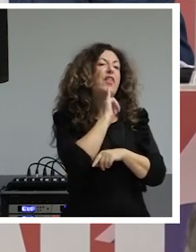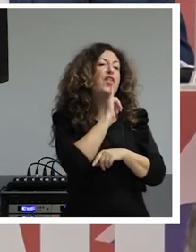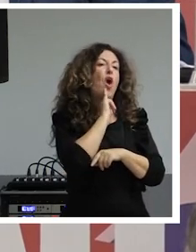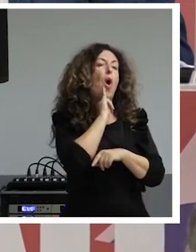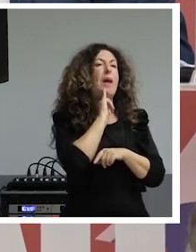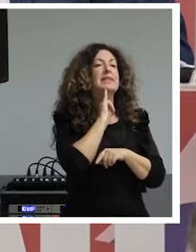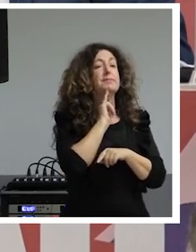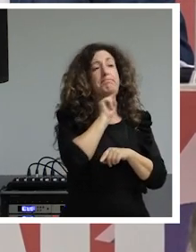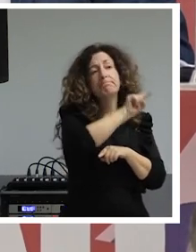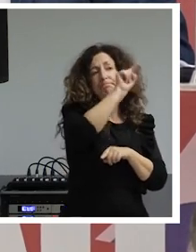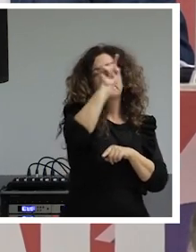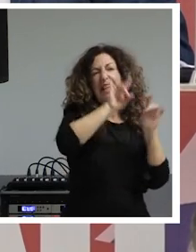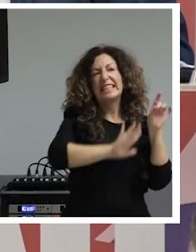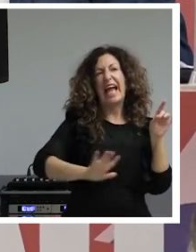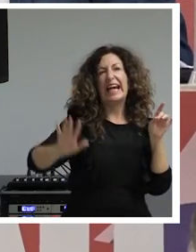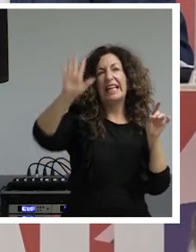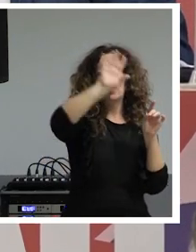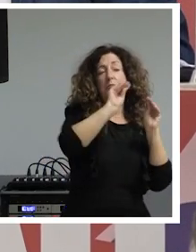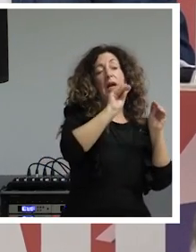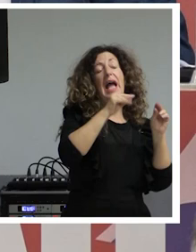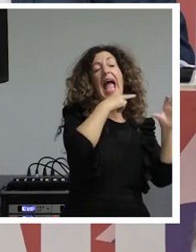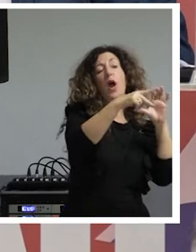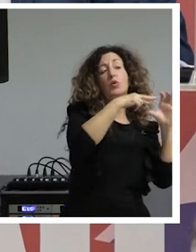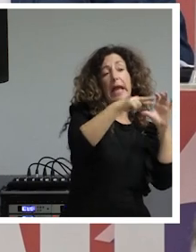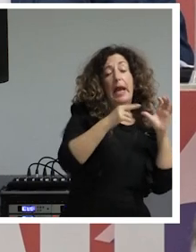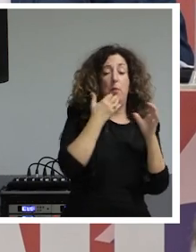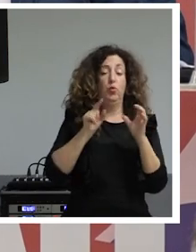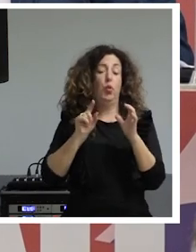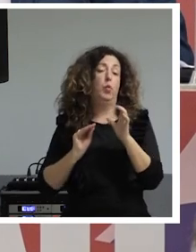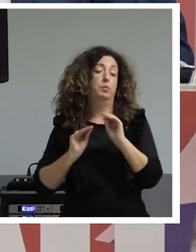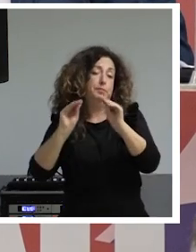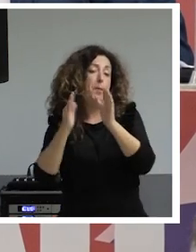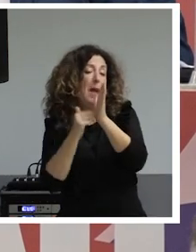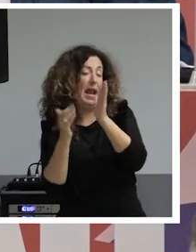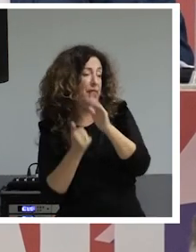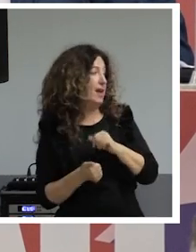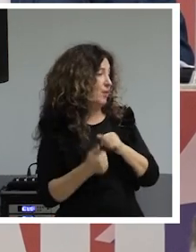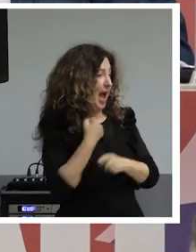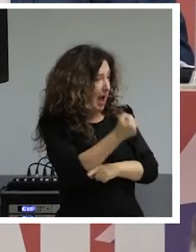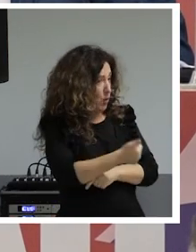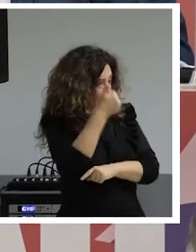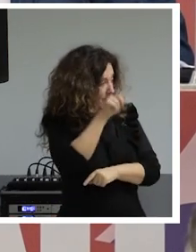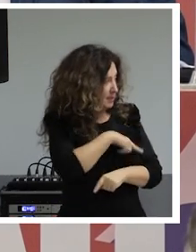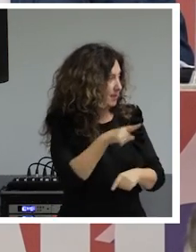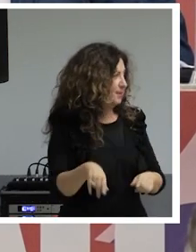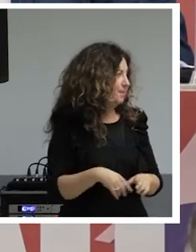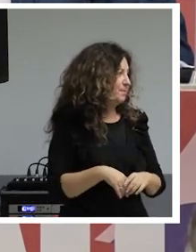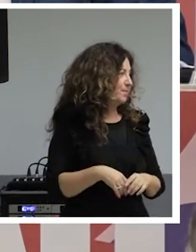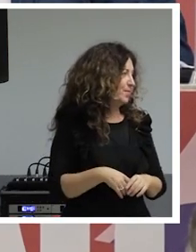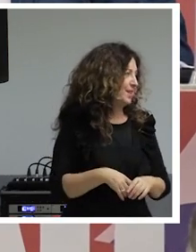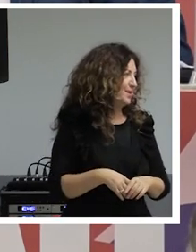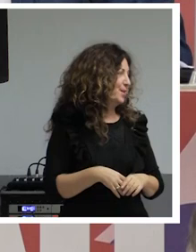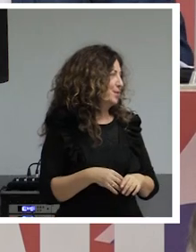desde lo público se debería apoyar más y subvencionar pues los idiomas